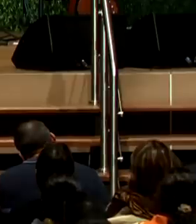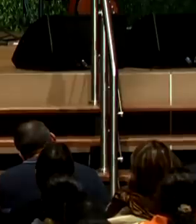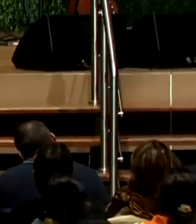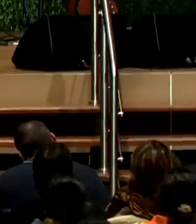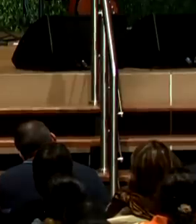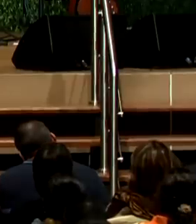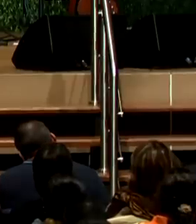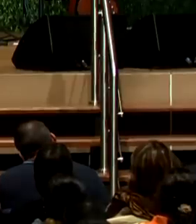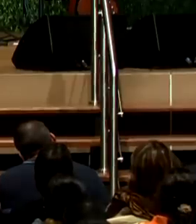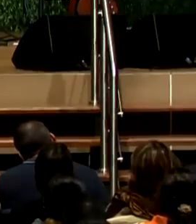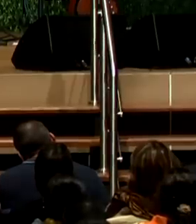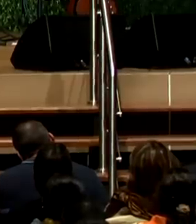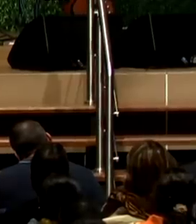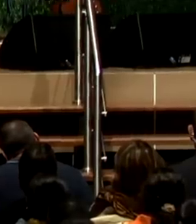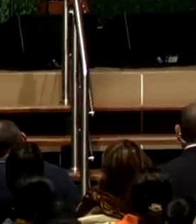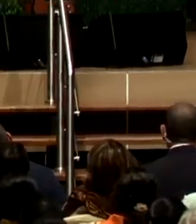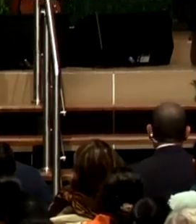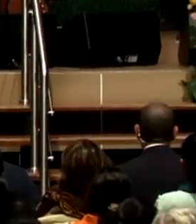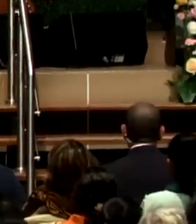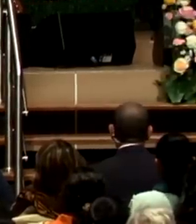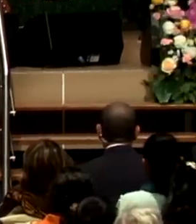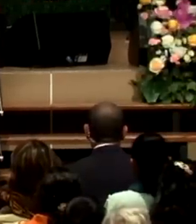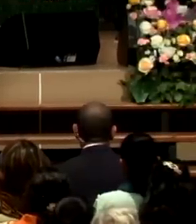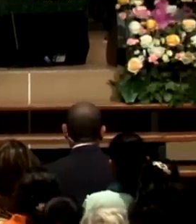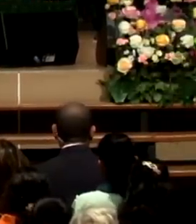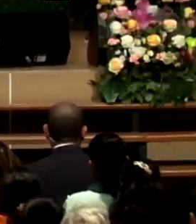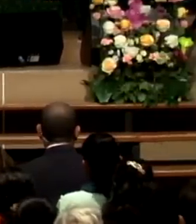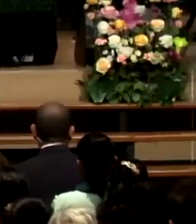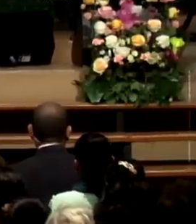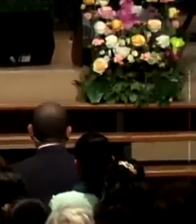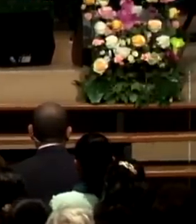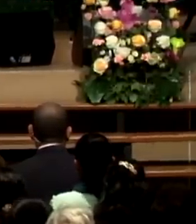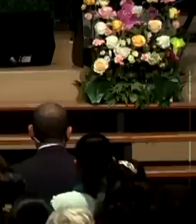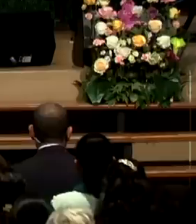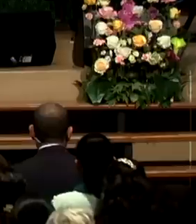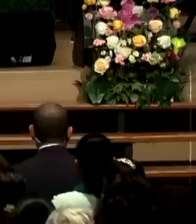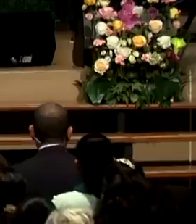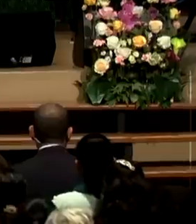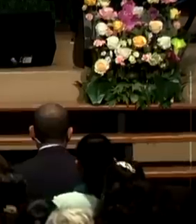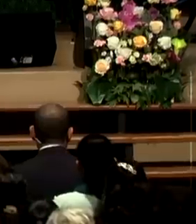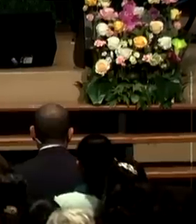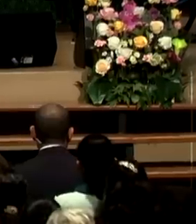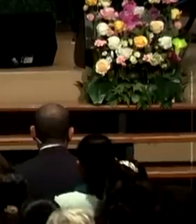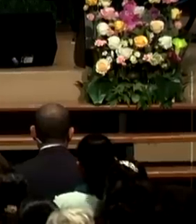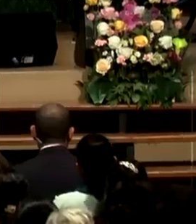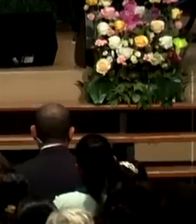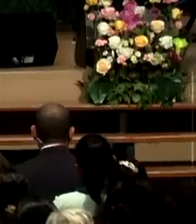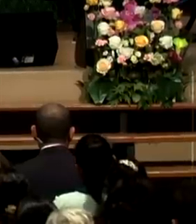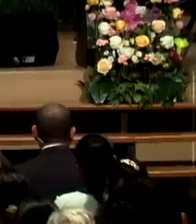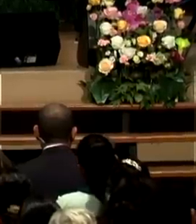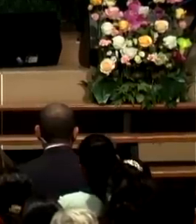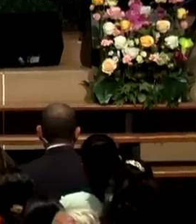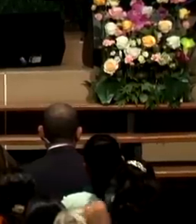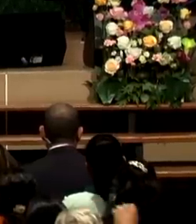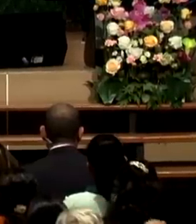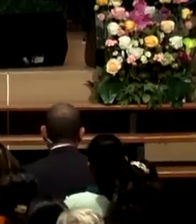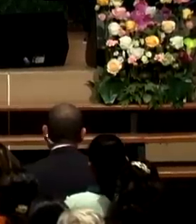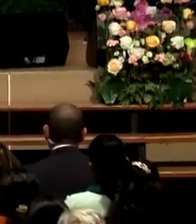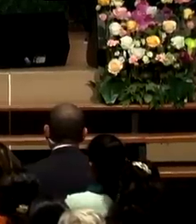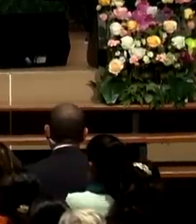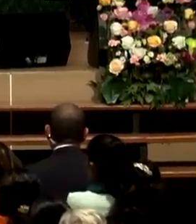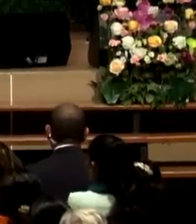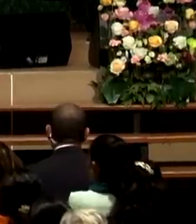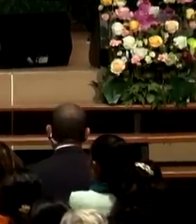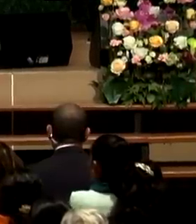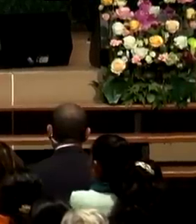Una de las razones por las que me había quedado sin trabajo es porque trabajaba y no me pagaban. Me tenía que pelear no contra carne ni